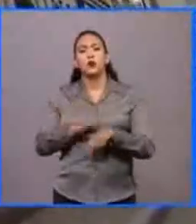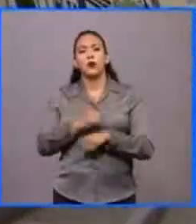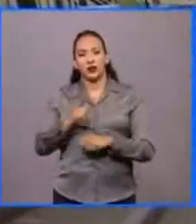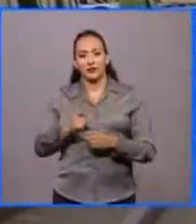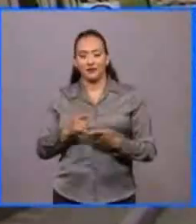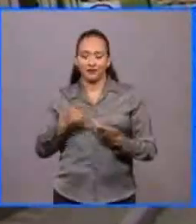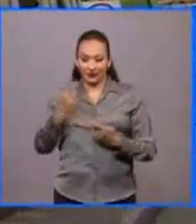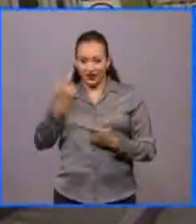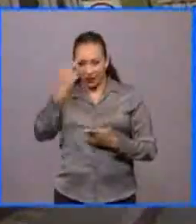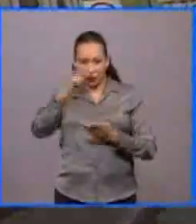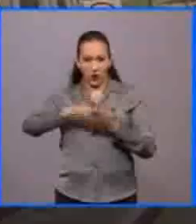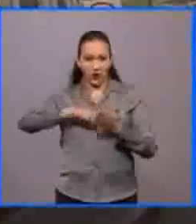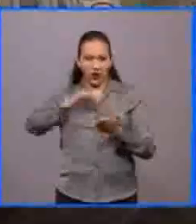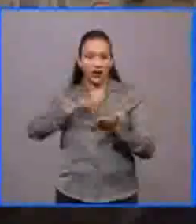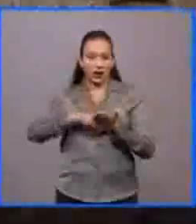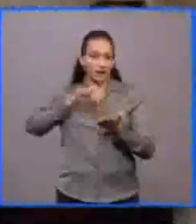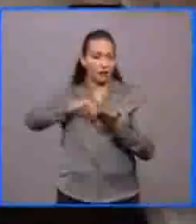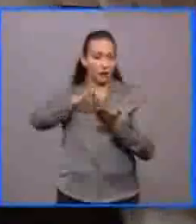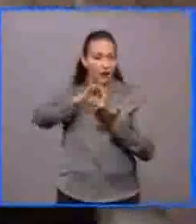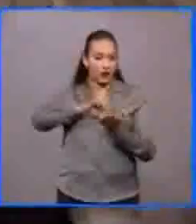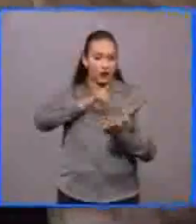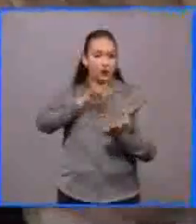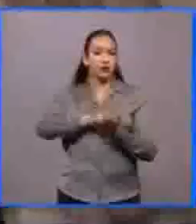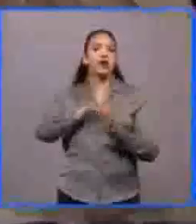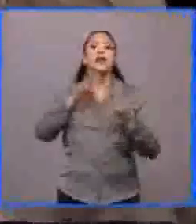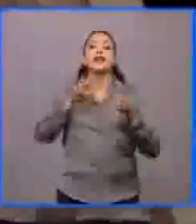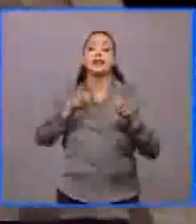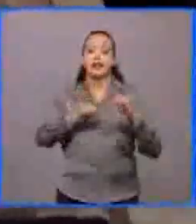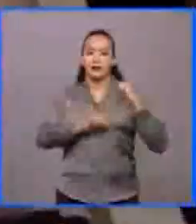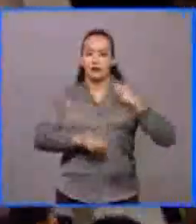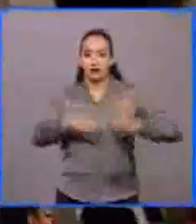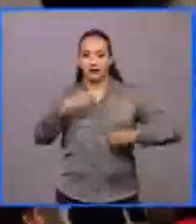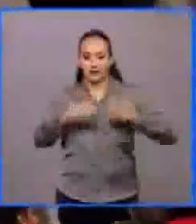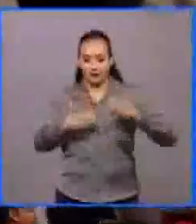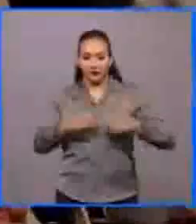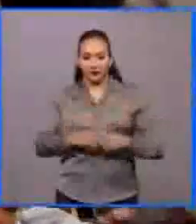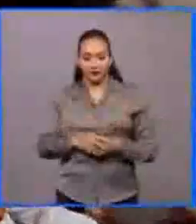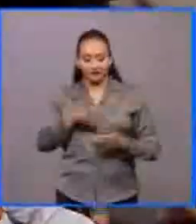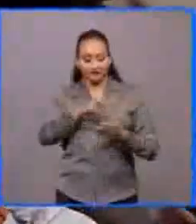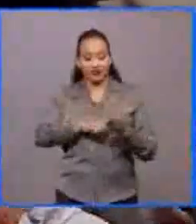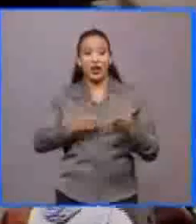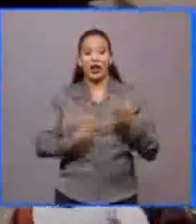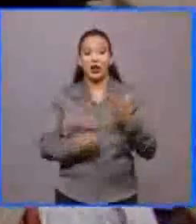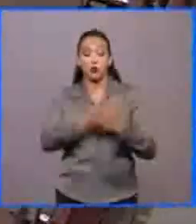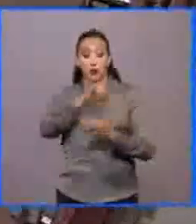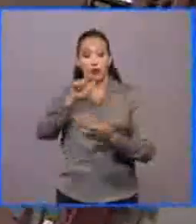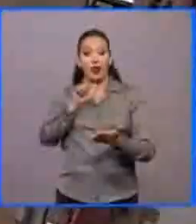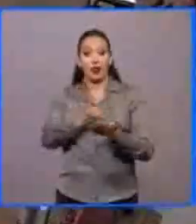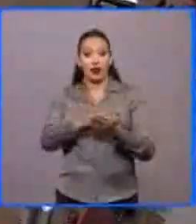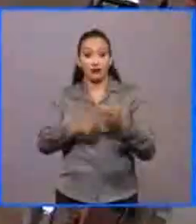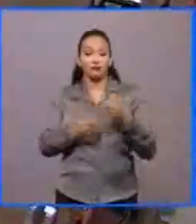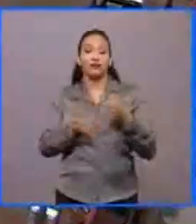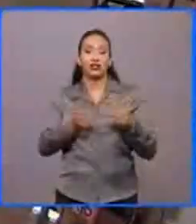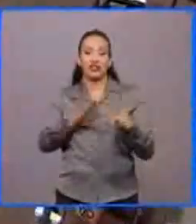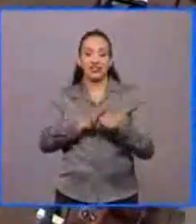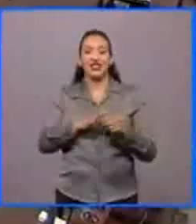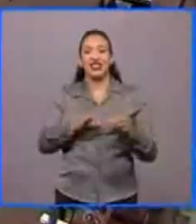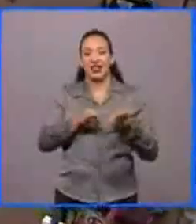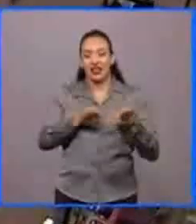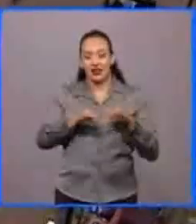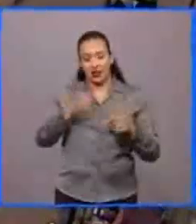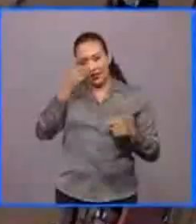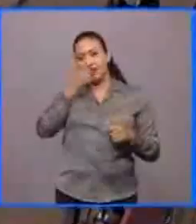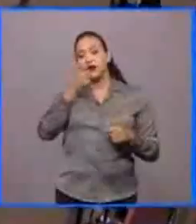en el Decreto de Reformas a la Constitución en materia del Poder Judicial y con la nueva Ley Orgánica, que centralizan las